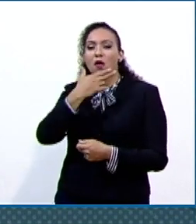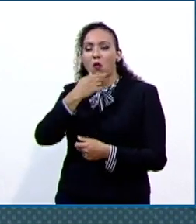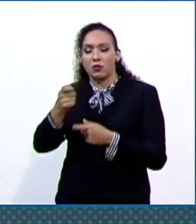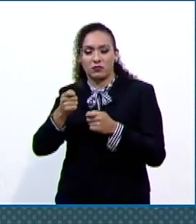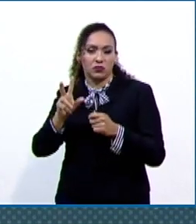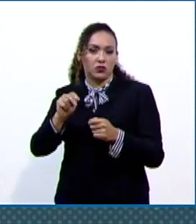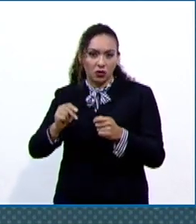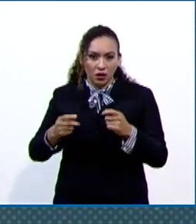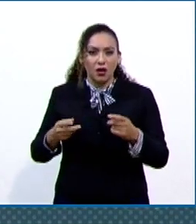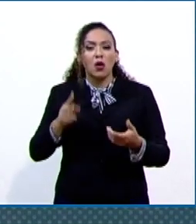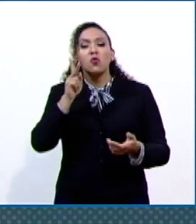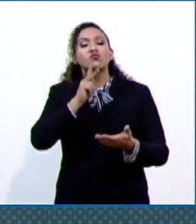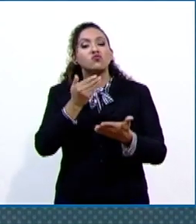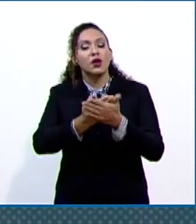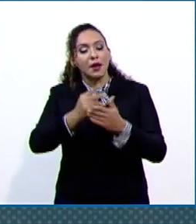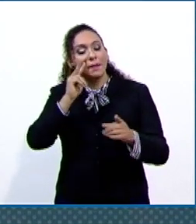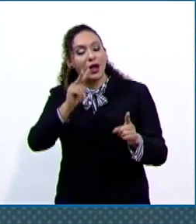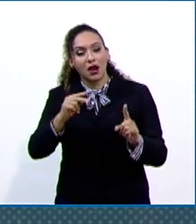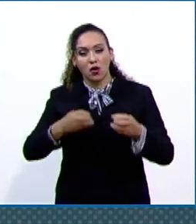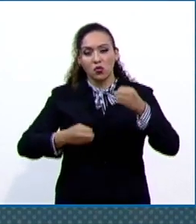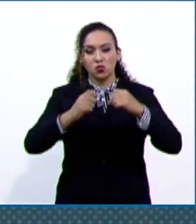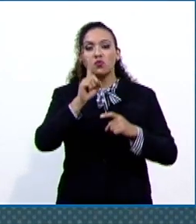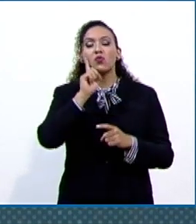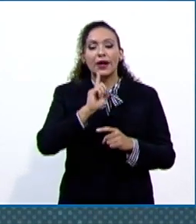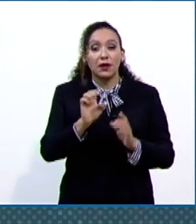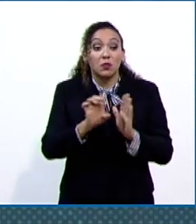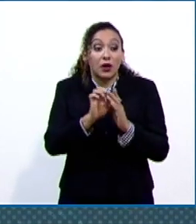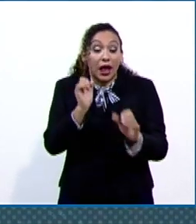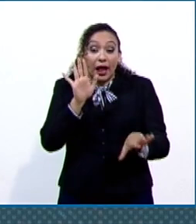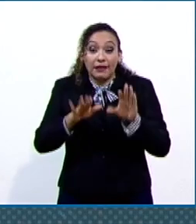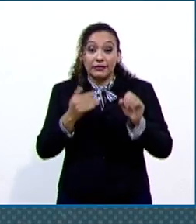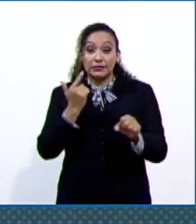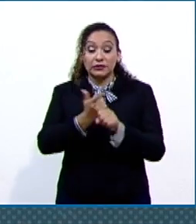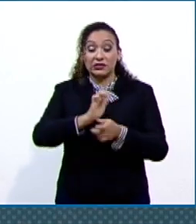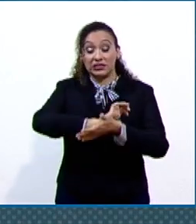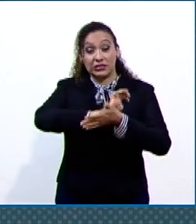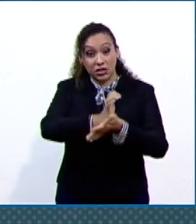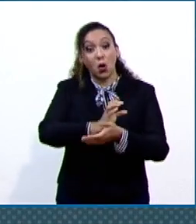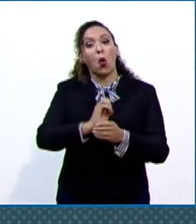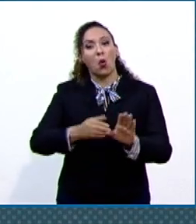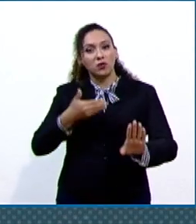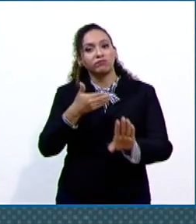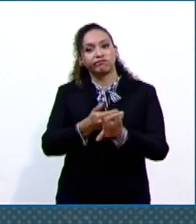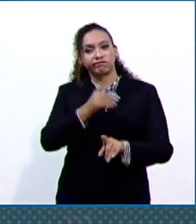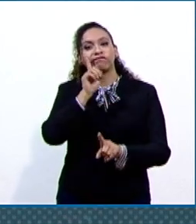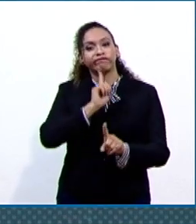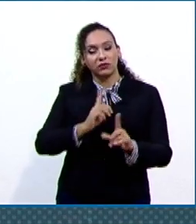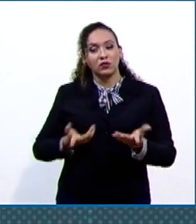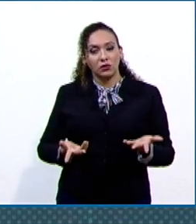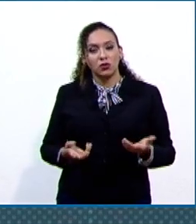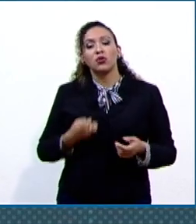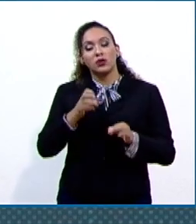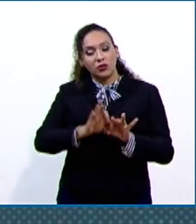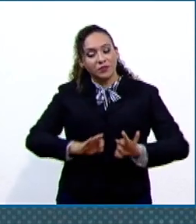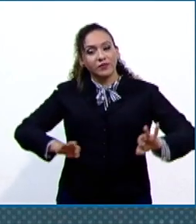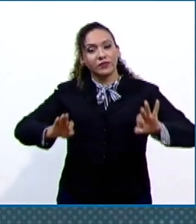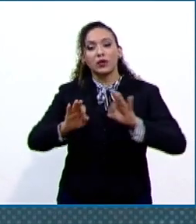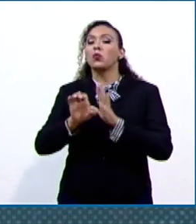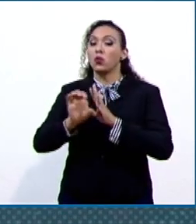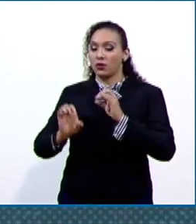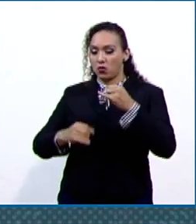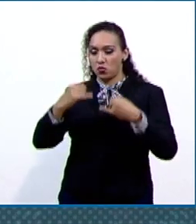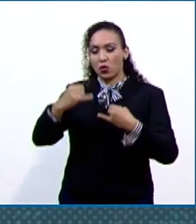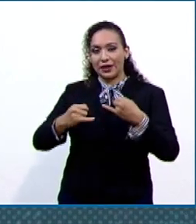ordenar las pruebas para aclarar si existe discriminación o violencia de género. Además, es indispensable que las sentencias